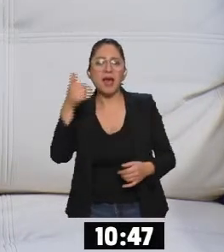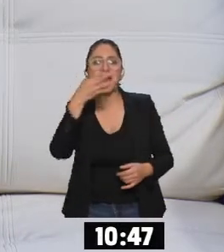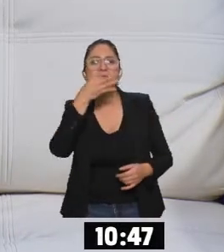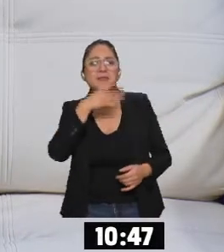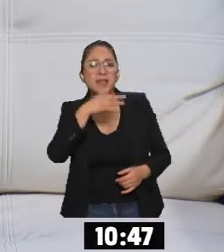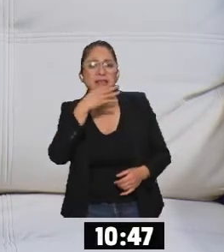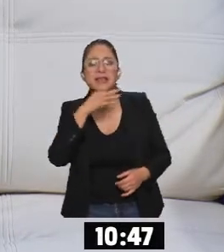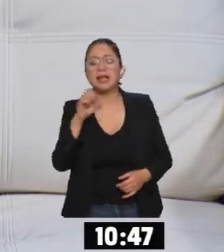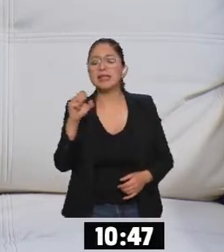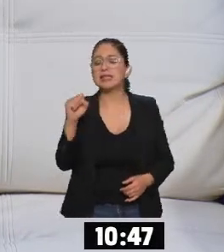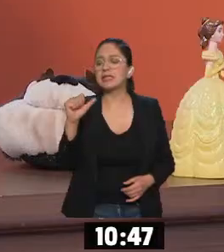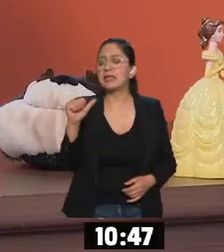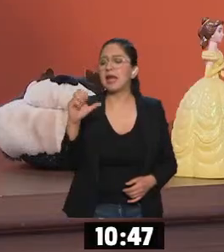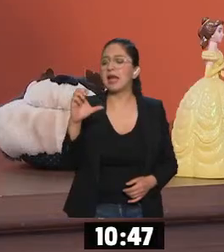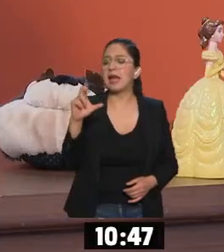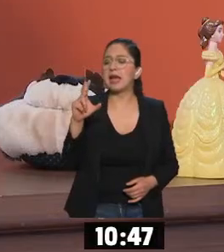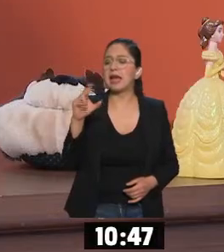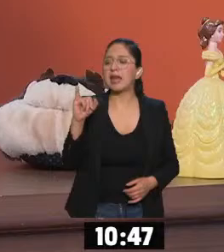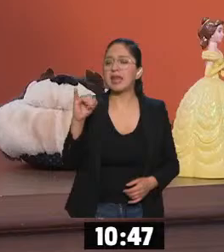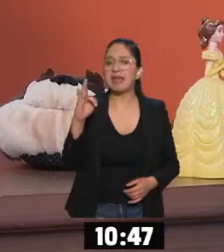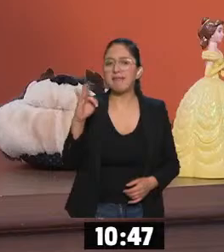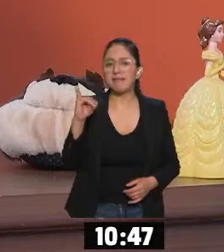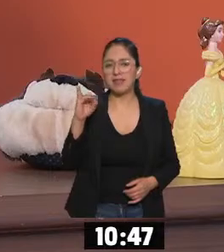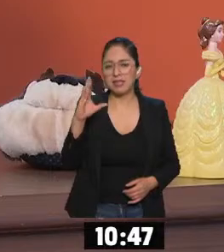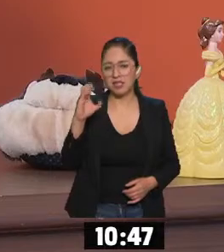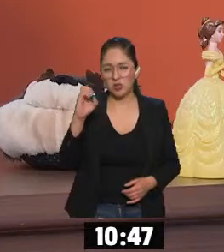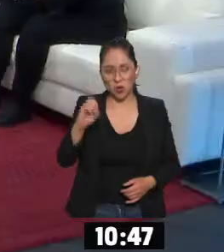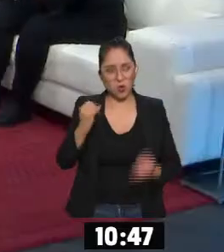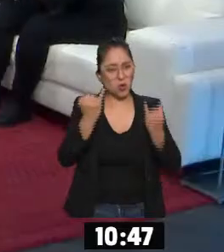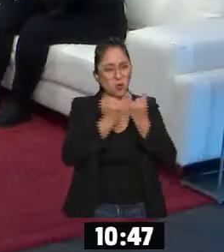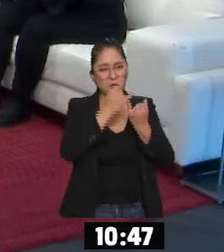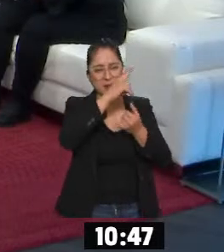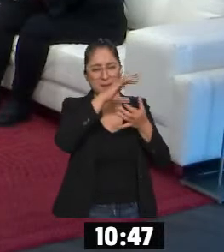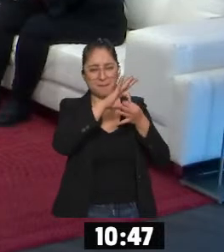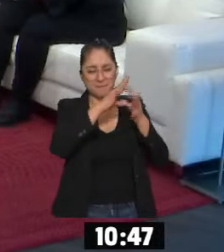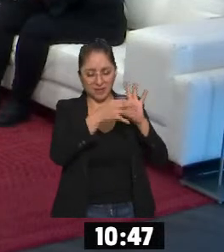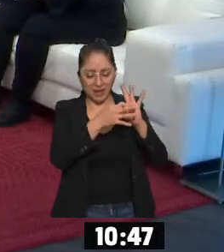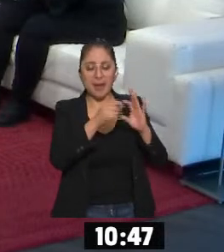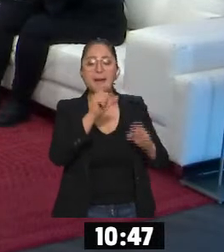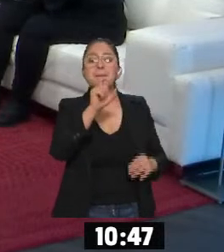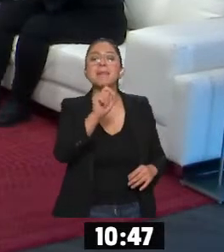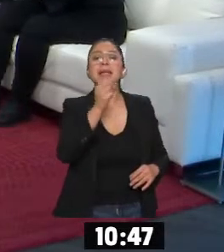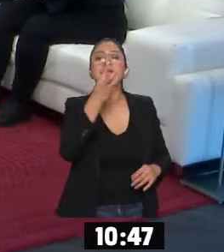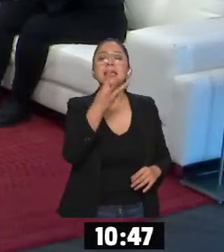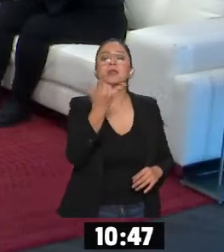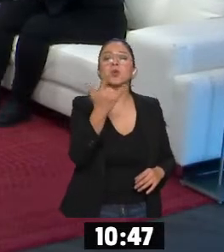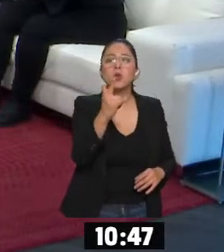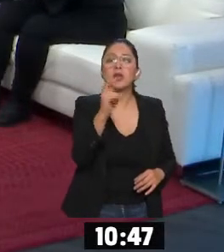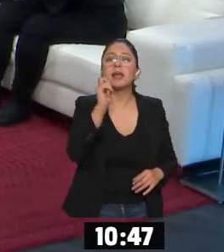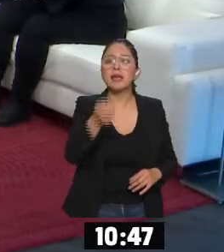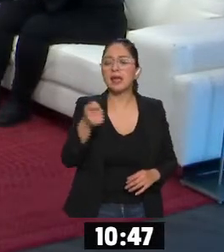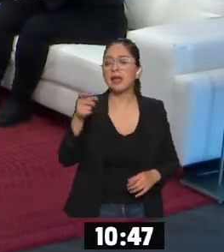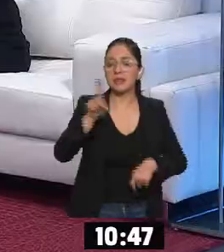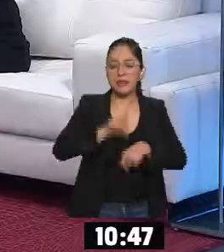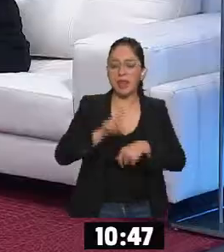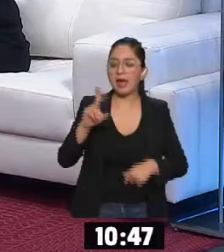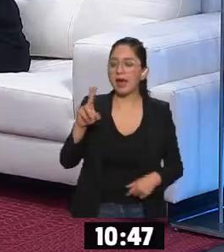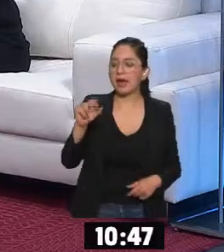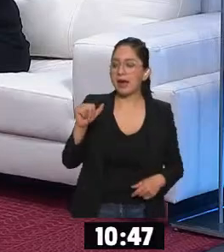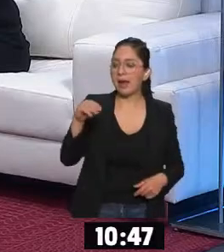que se dio en las Olimpiadas. ¿El Ramadán? 23 de julio. Cuando acaba el Ramadán, se hace una cena que se le llama